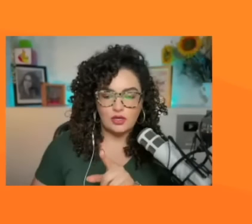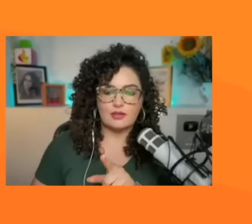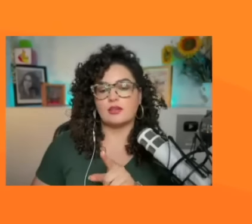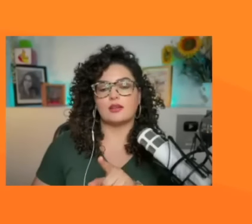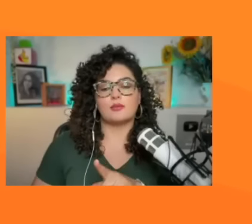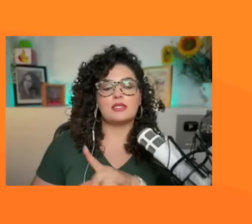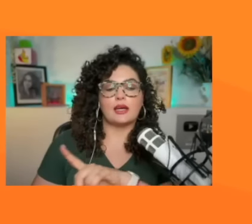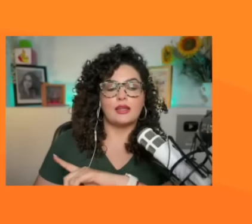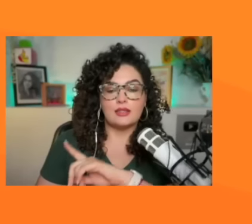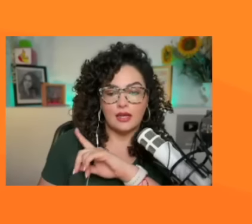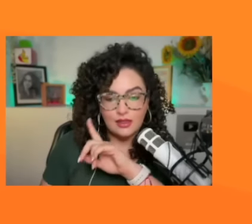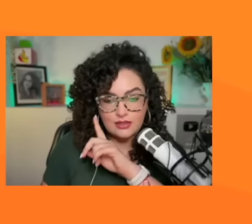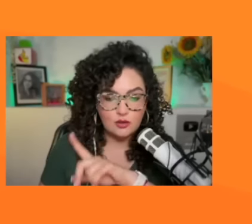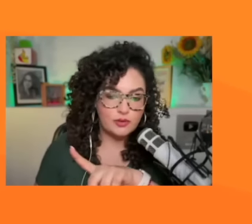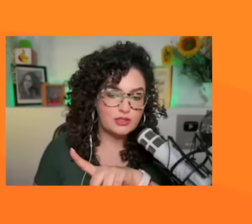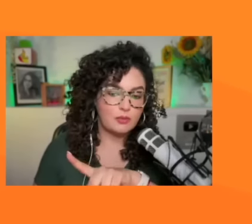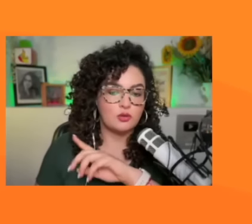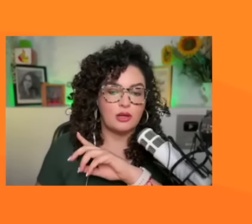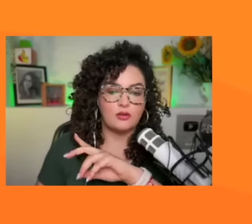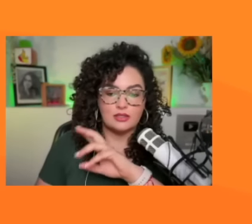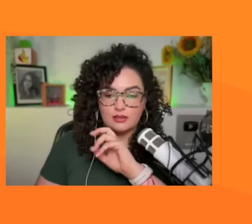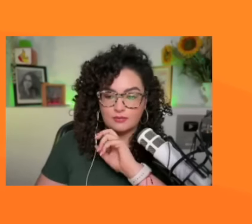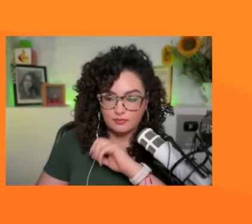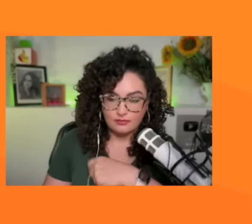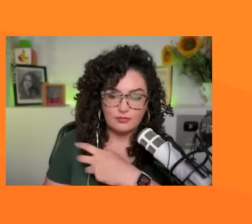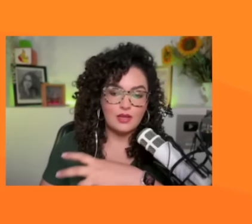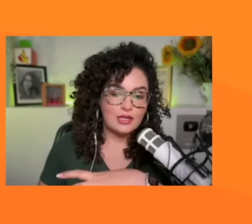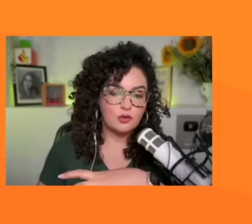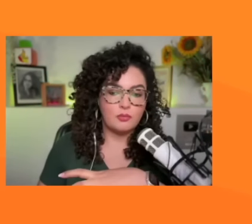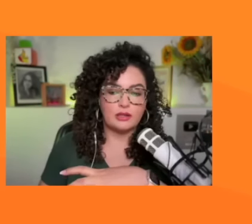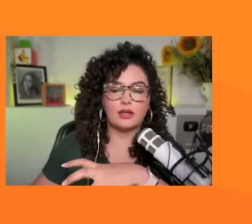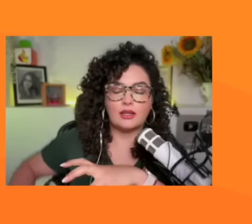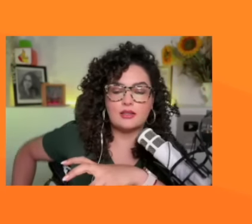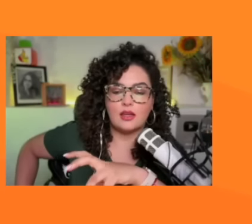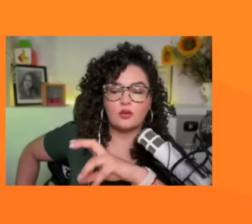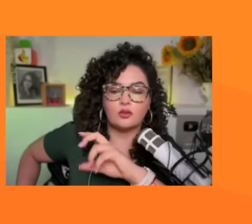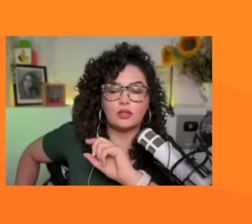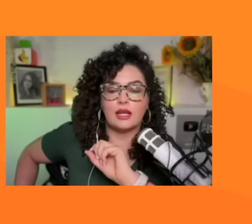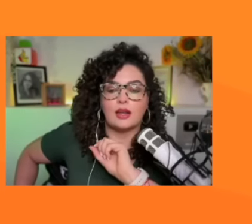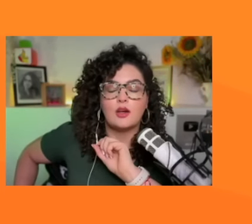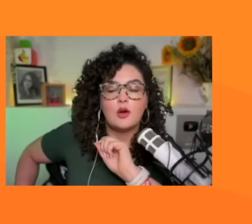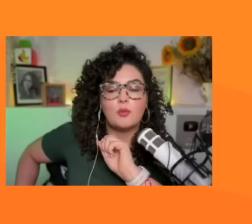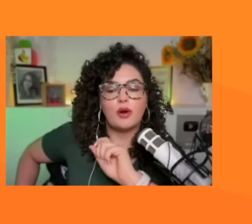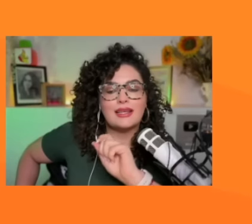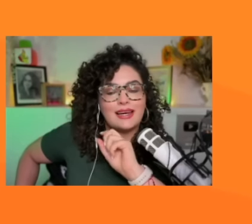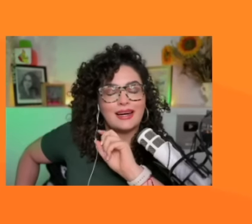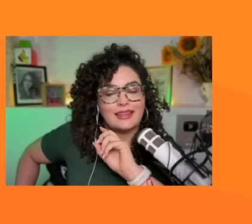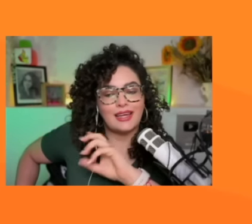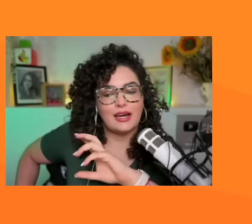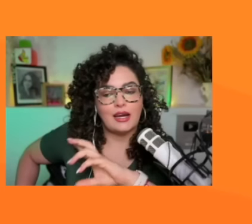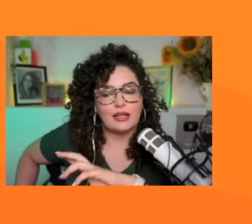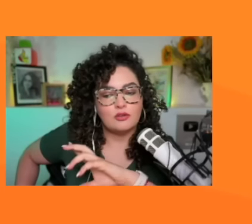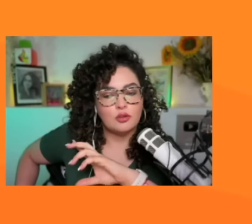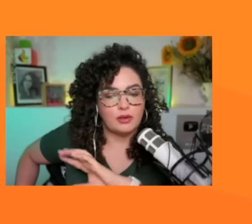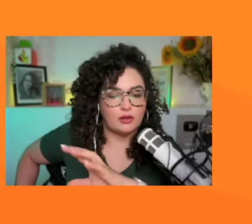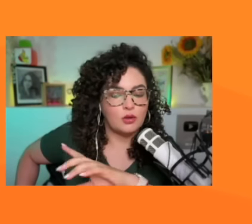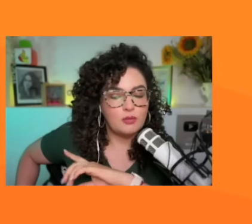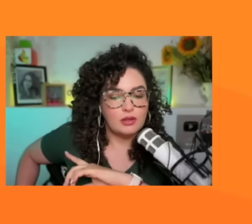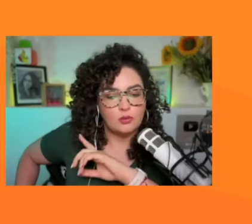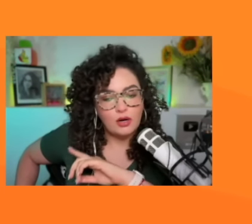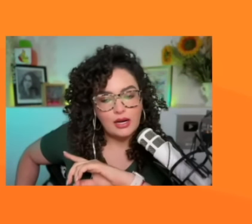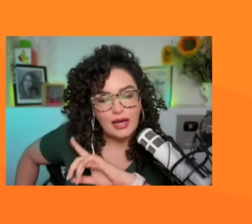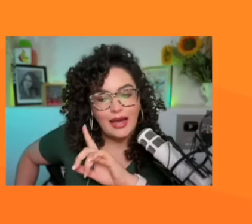redes sociales el siguiente mensaje y dice: desde los principios obradoristas, les comparto que he decidido contender por la Secretaría General de nuestro